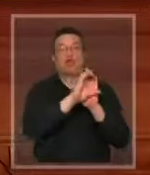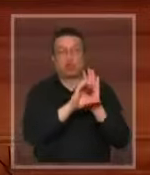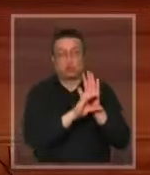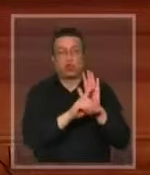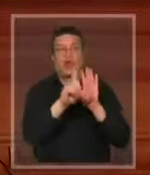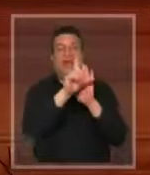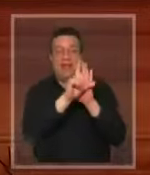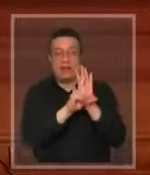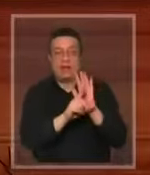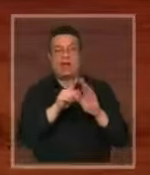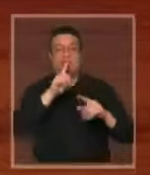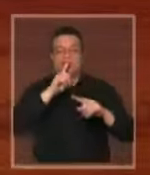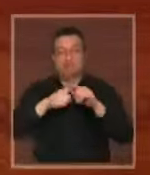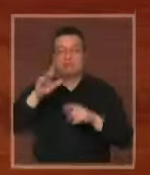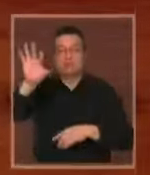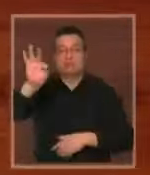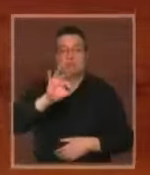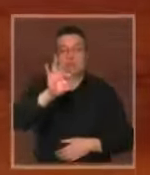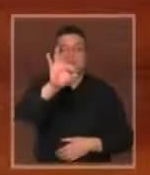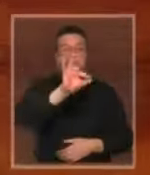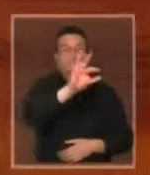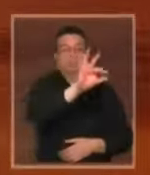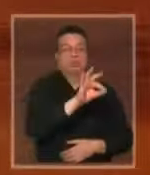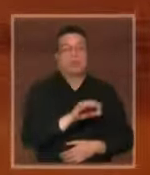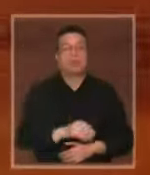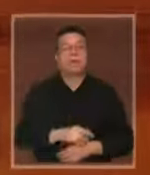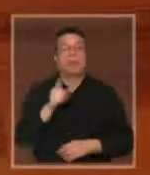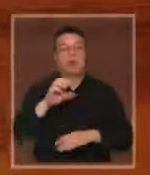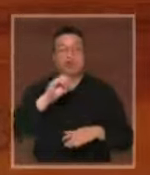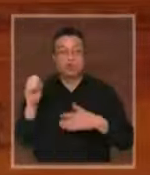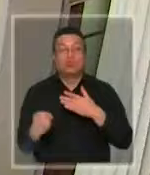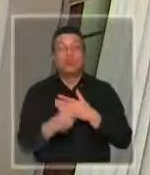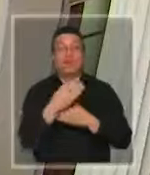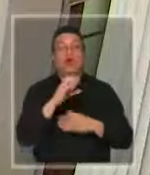en materia de nombramientos. Anunciaron además una actualización a su código de ética y propusieron